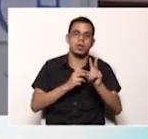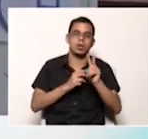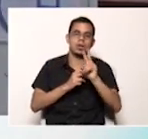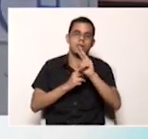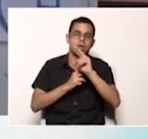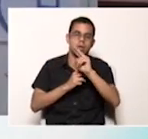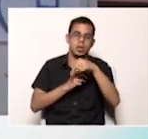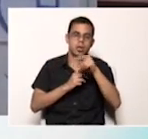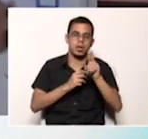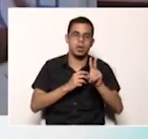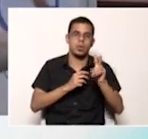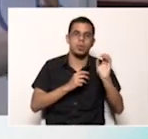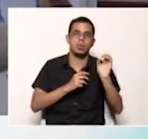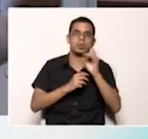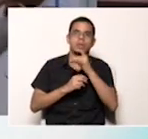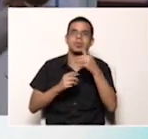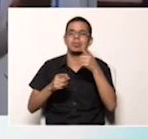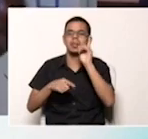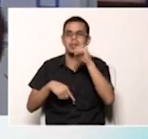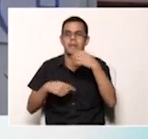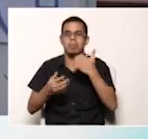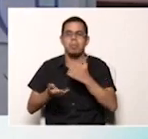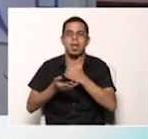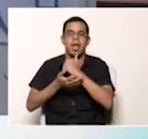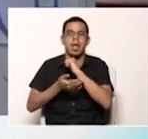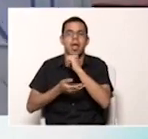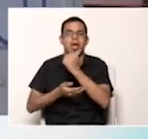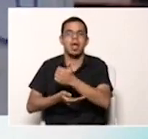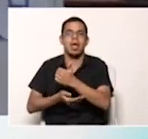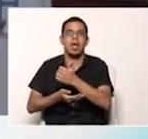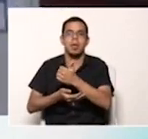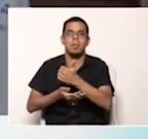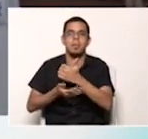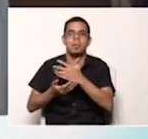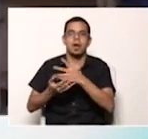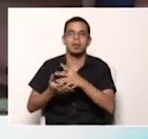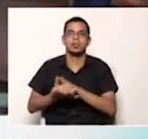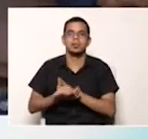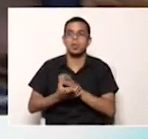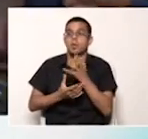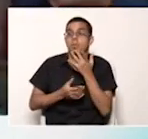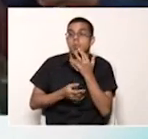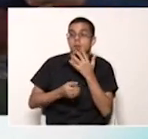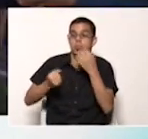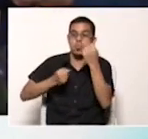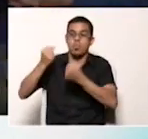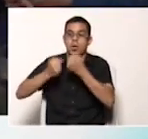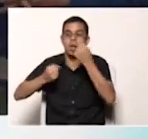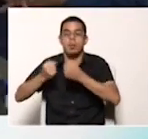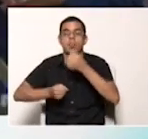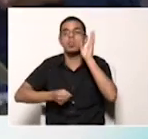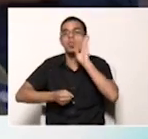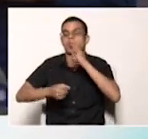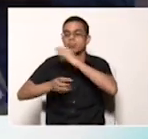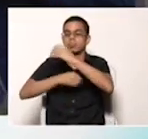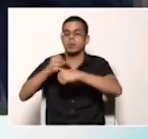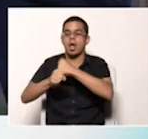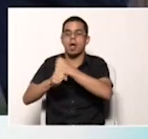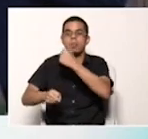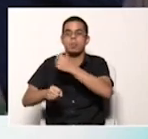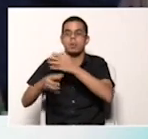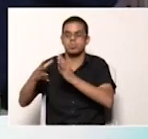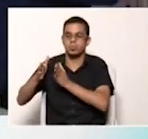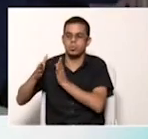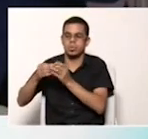metano. Cuando pasamos por un contenedor de basura o donde hay muchos contenedores de basura en toda